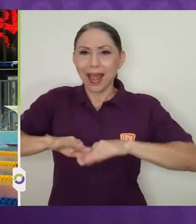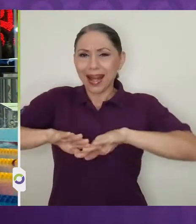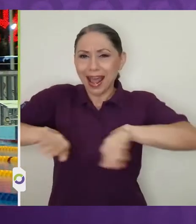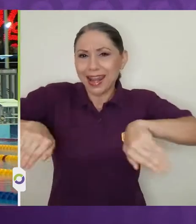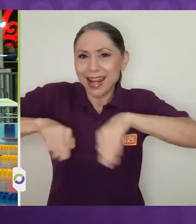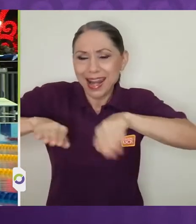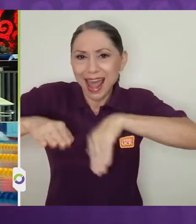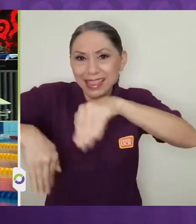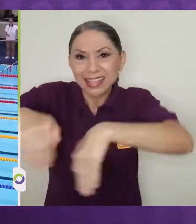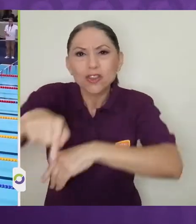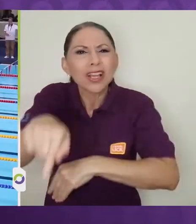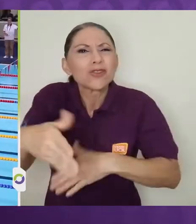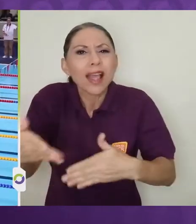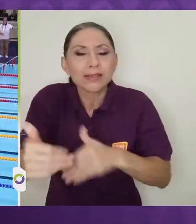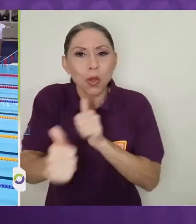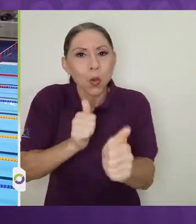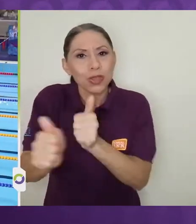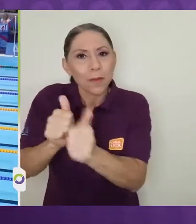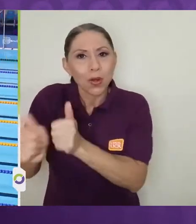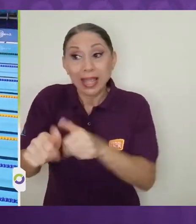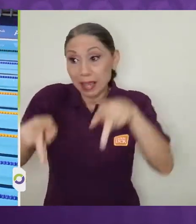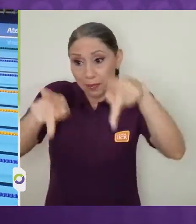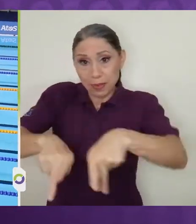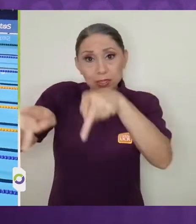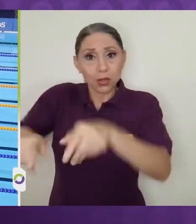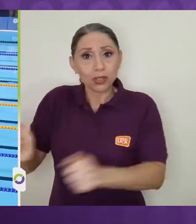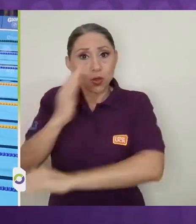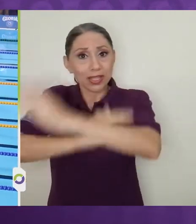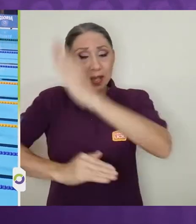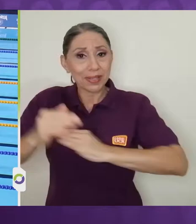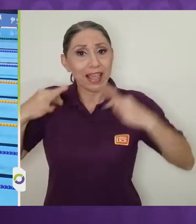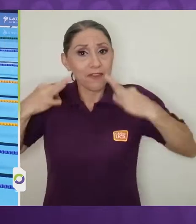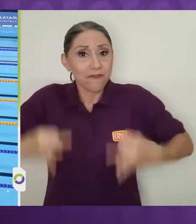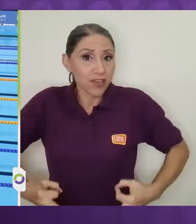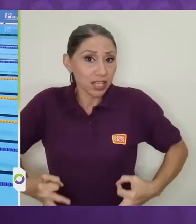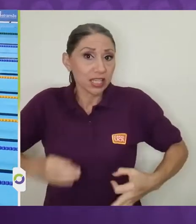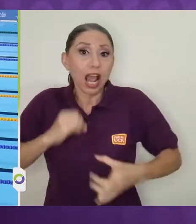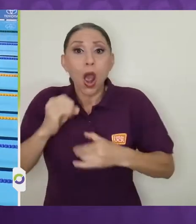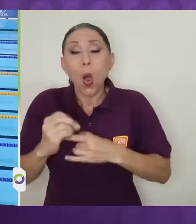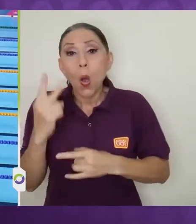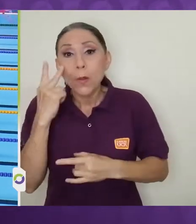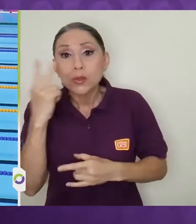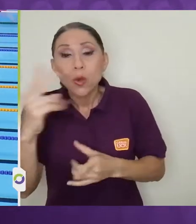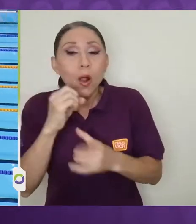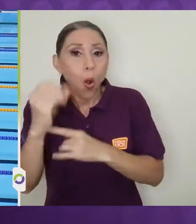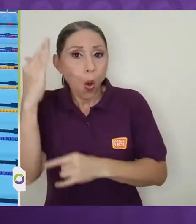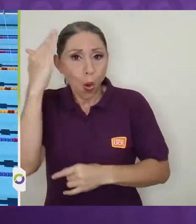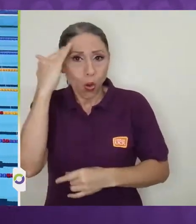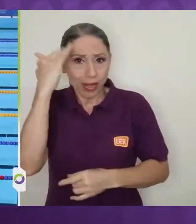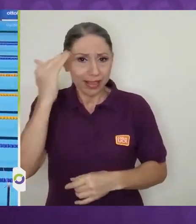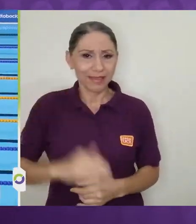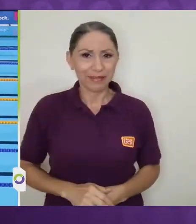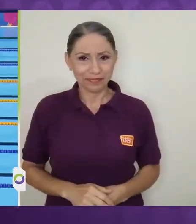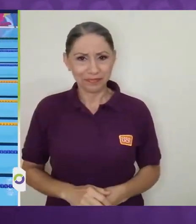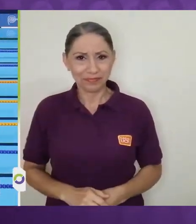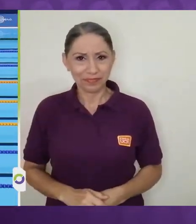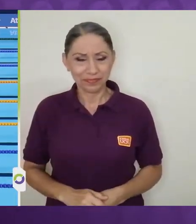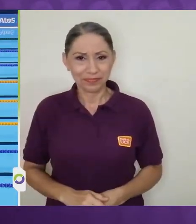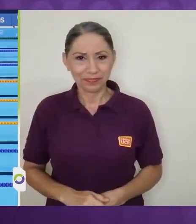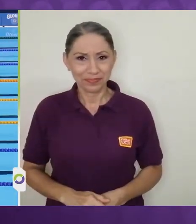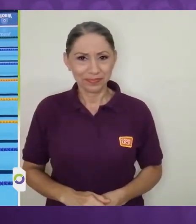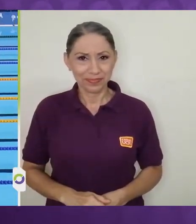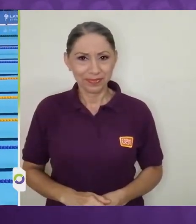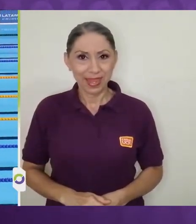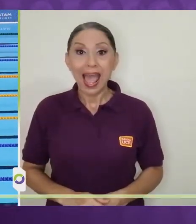paranatación. La paranatación es un deporte practicado por atletas con discapacidad física, visual y cognitiva.